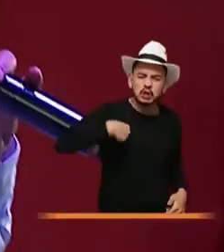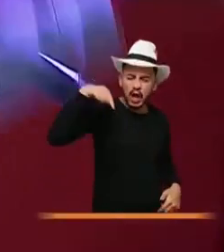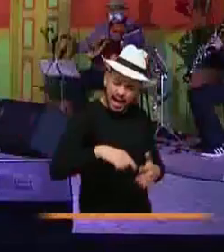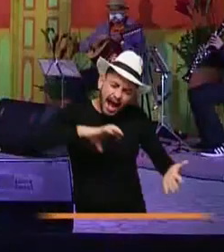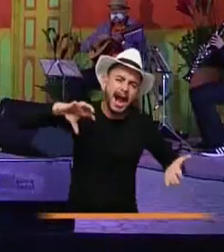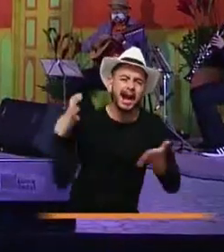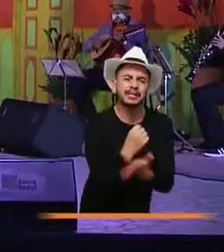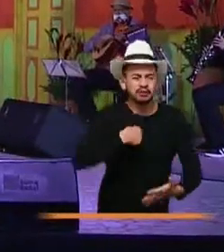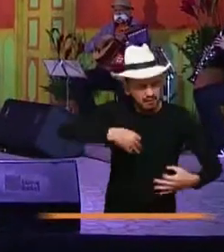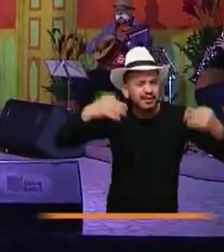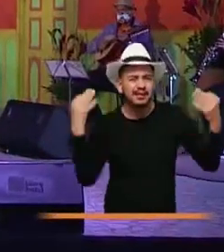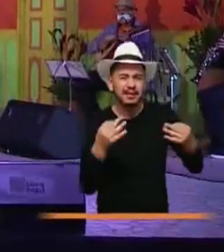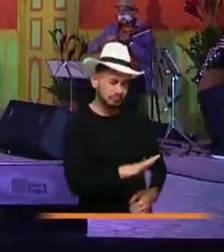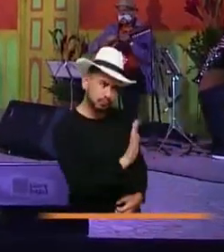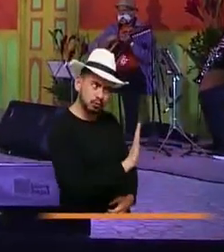mío